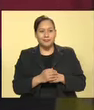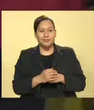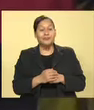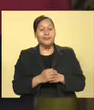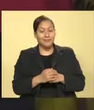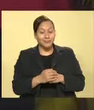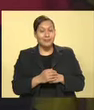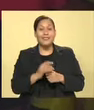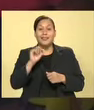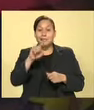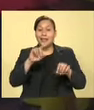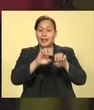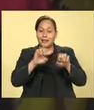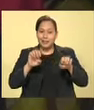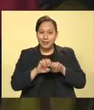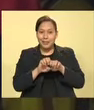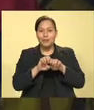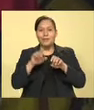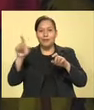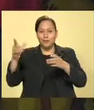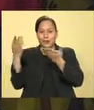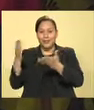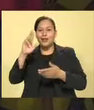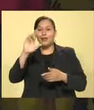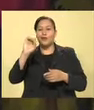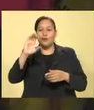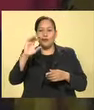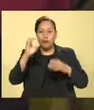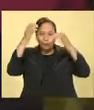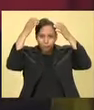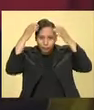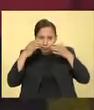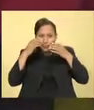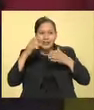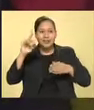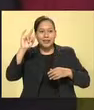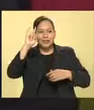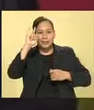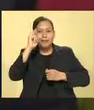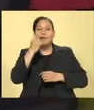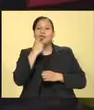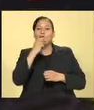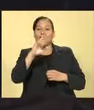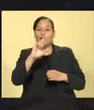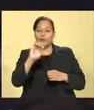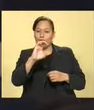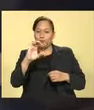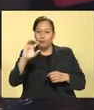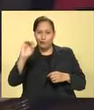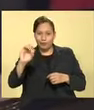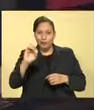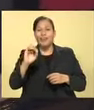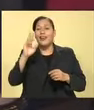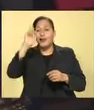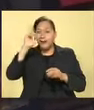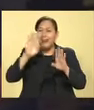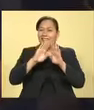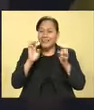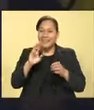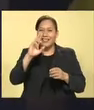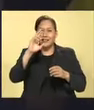Y como todo equipo, pues Rocco es la mascota de los Diablos Rojos del México. ¿Cómo estás,